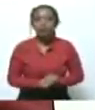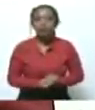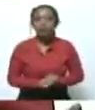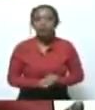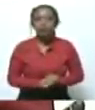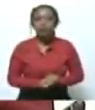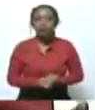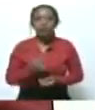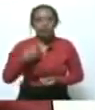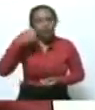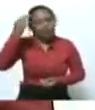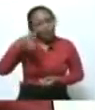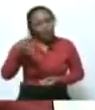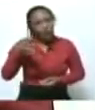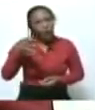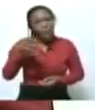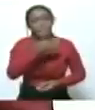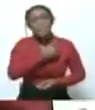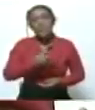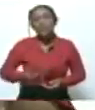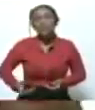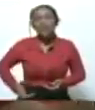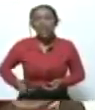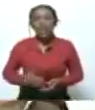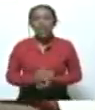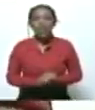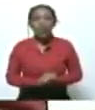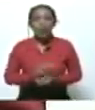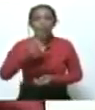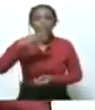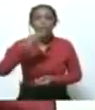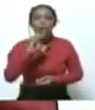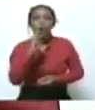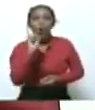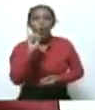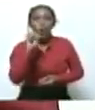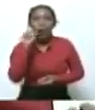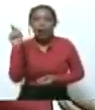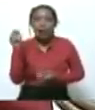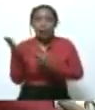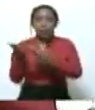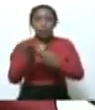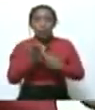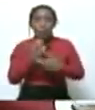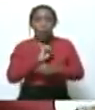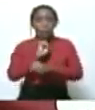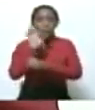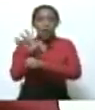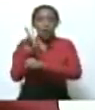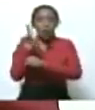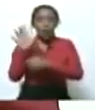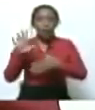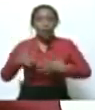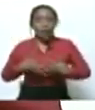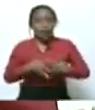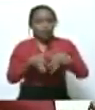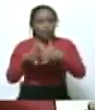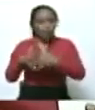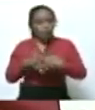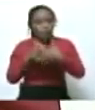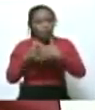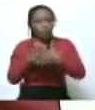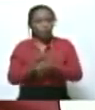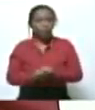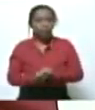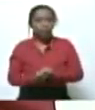Creo que fue el presidente Perón, que un día recibió a un enviado norteamericano,